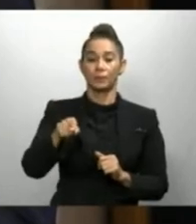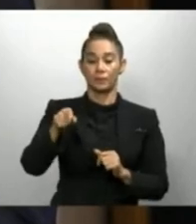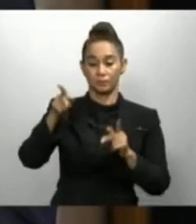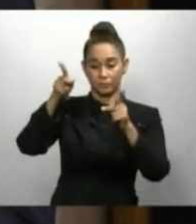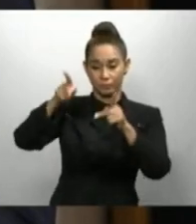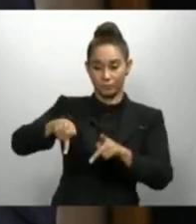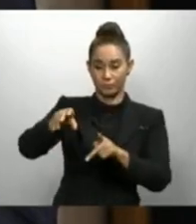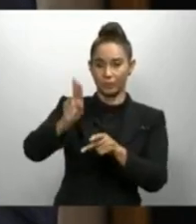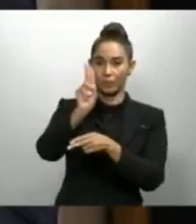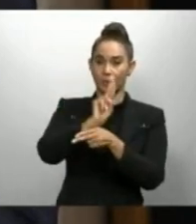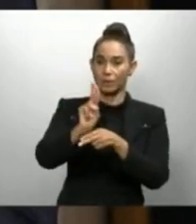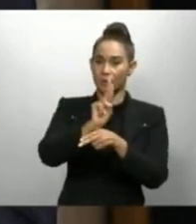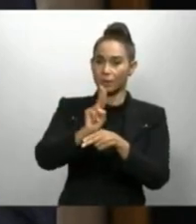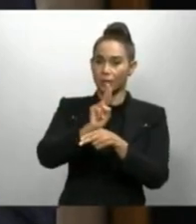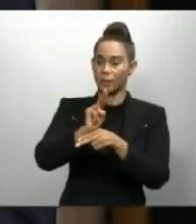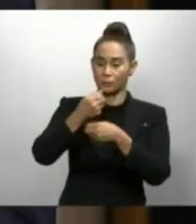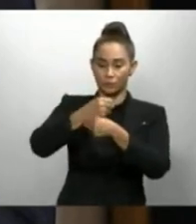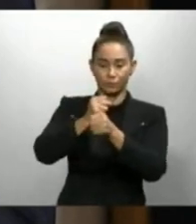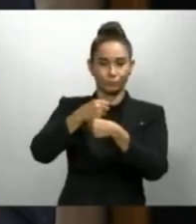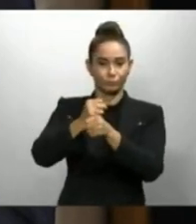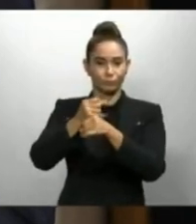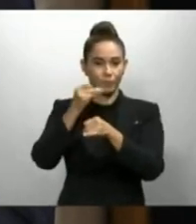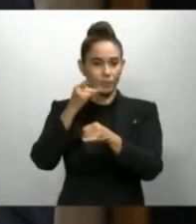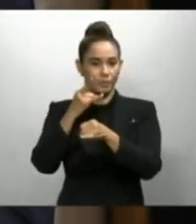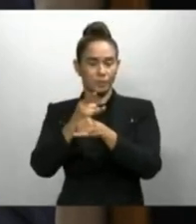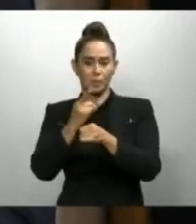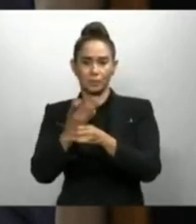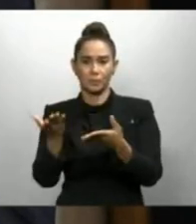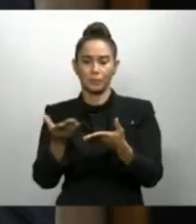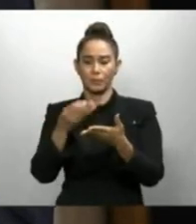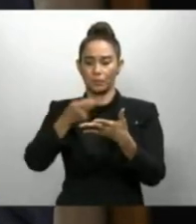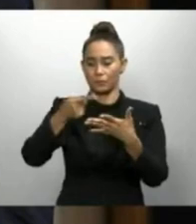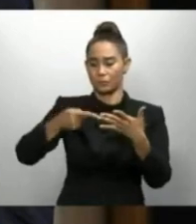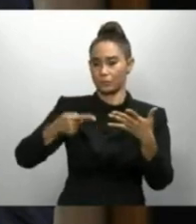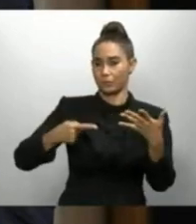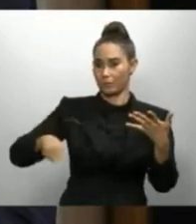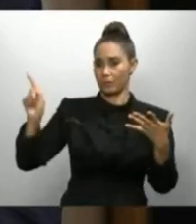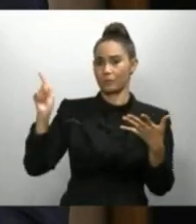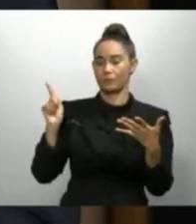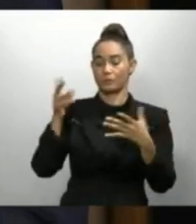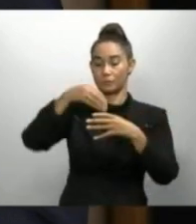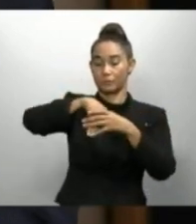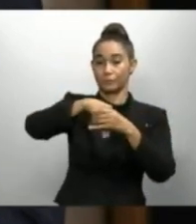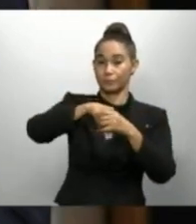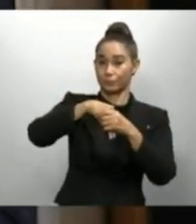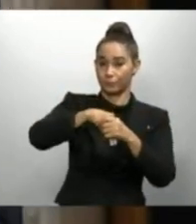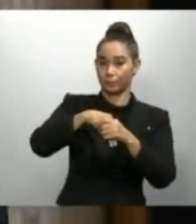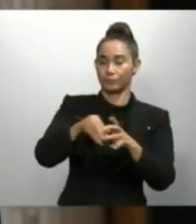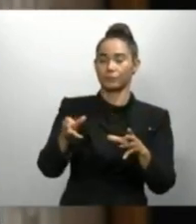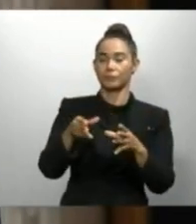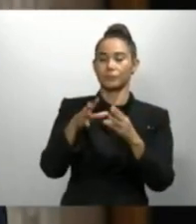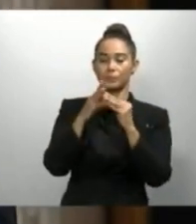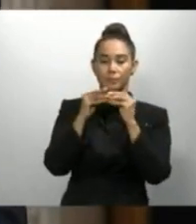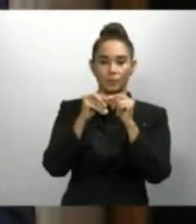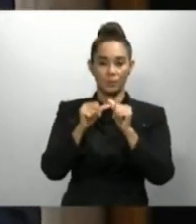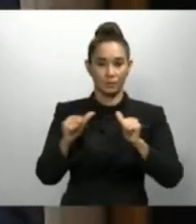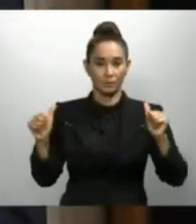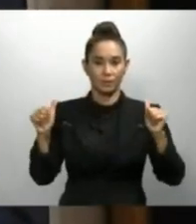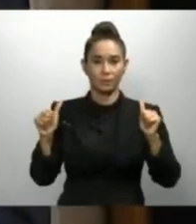utilizadas localmente para procesos industriales como componentes para